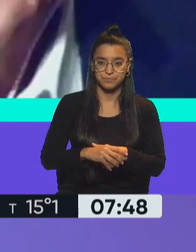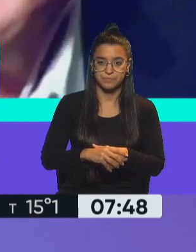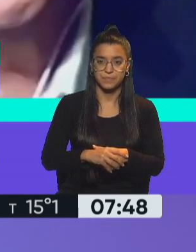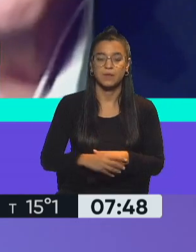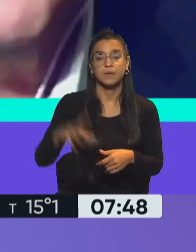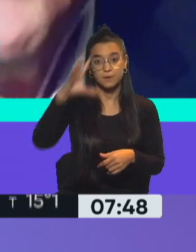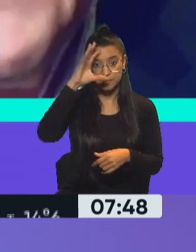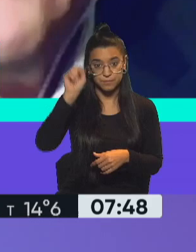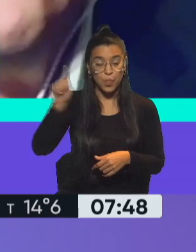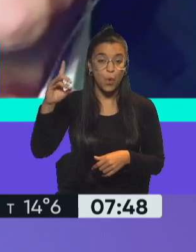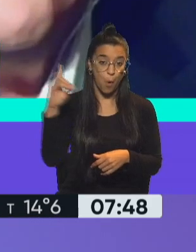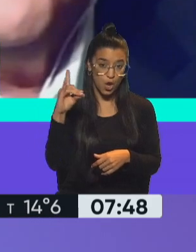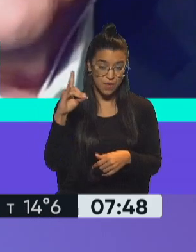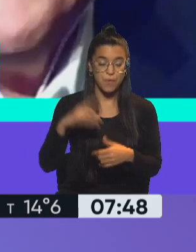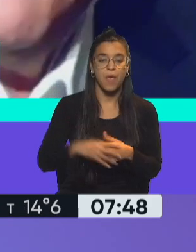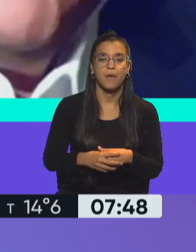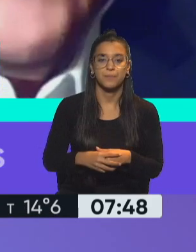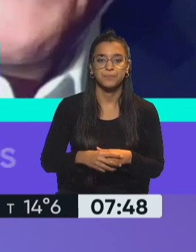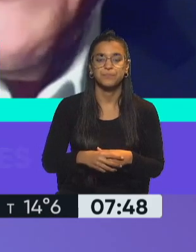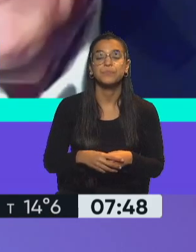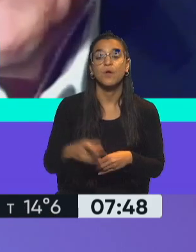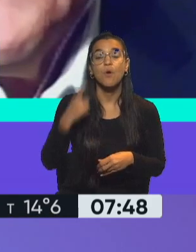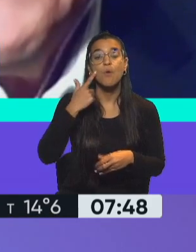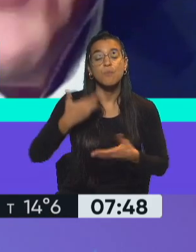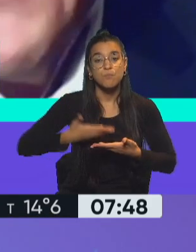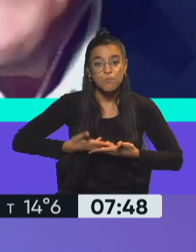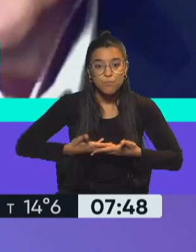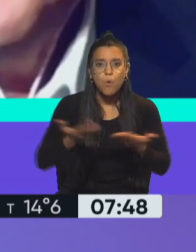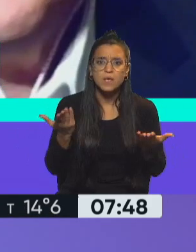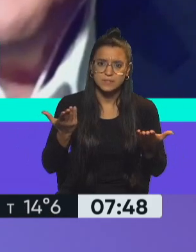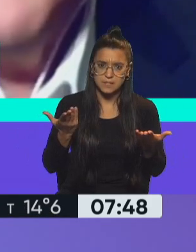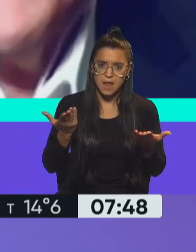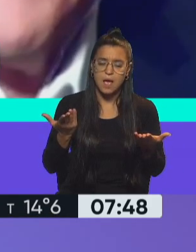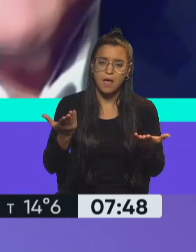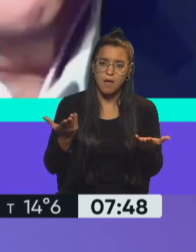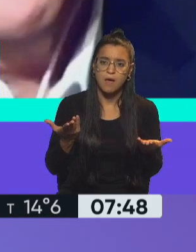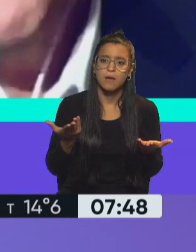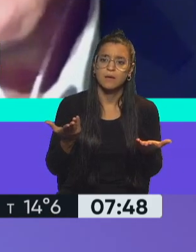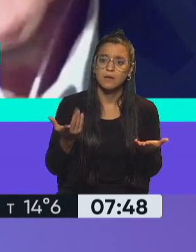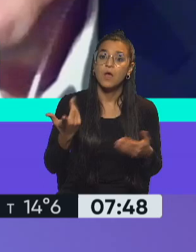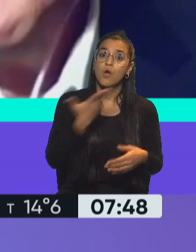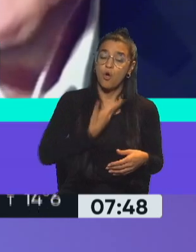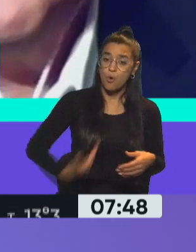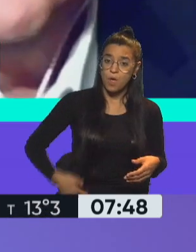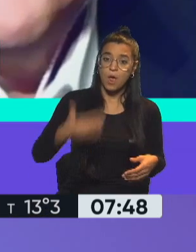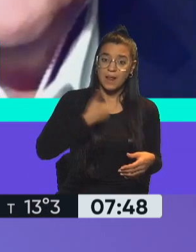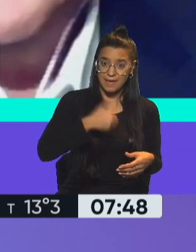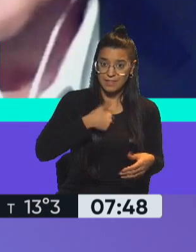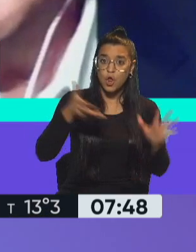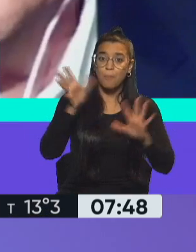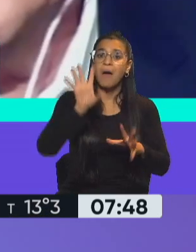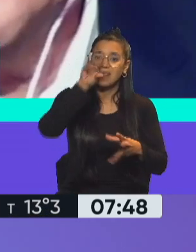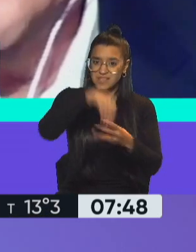el canciller boliviano, donde muestra y demuestra la participación del gobierno argentino